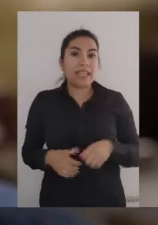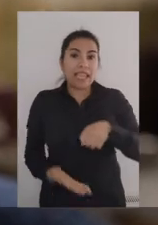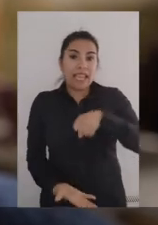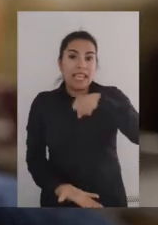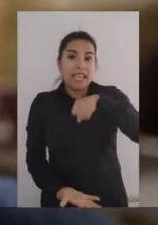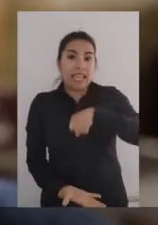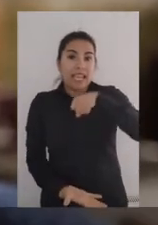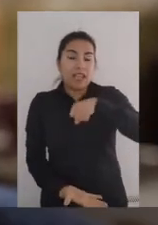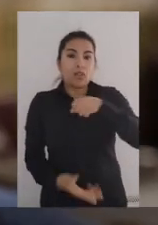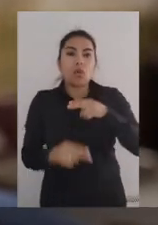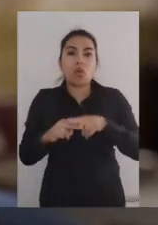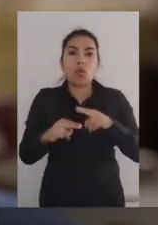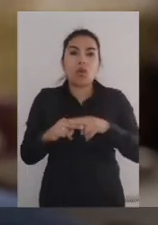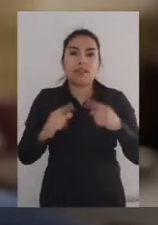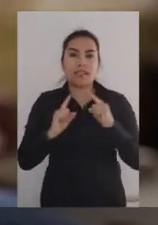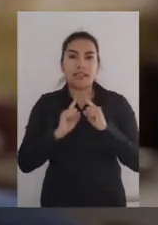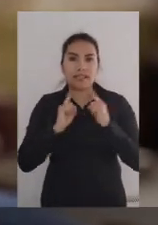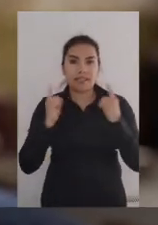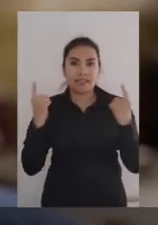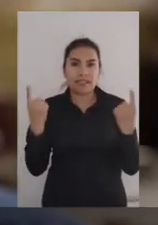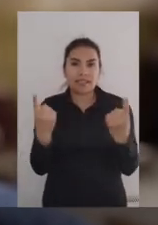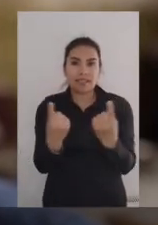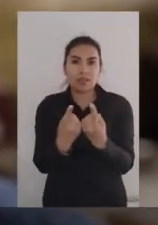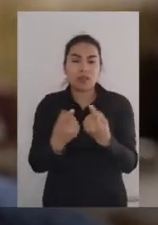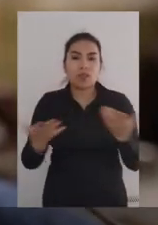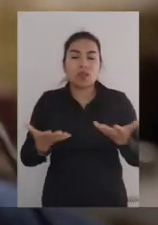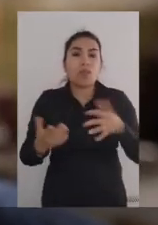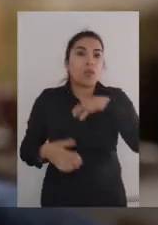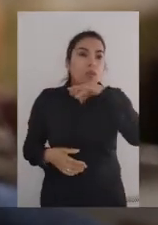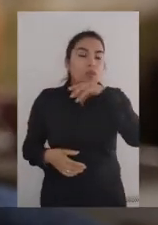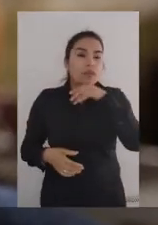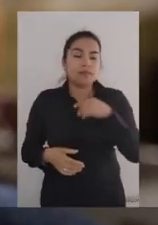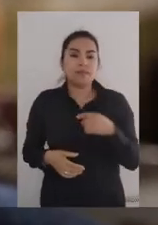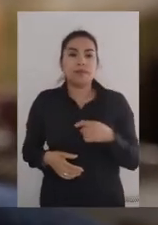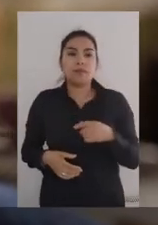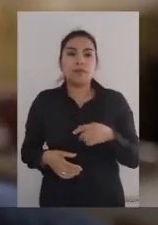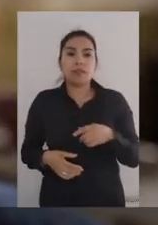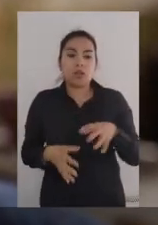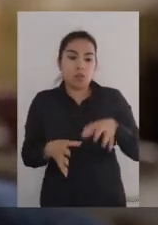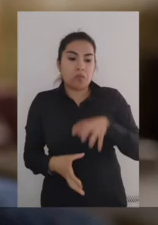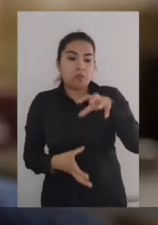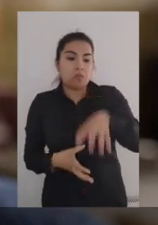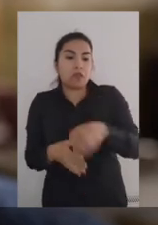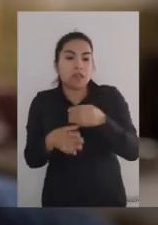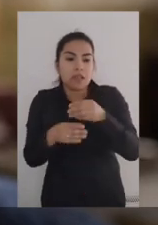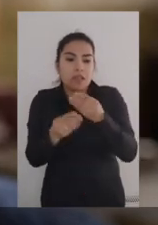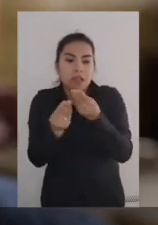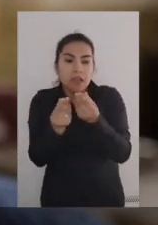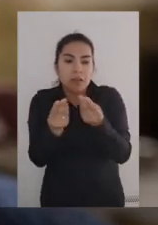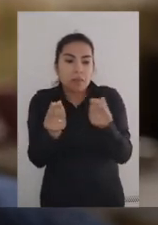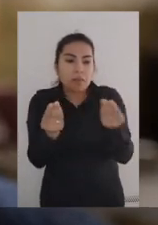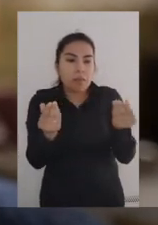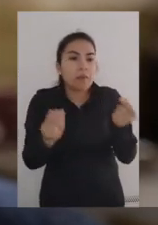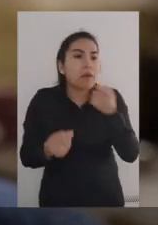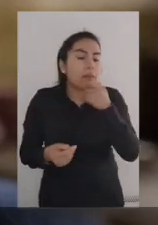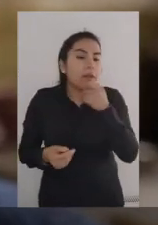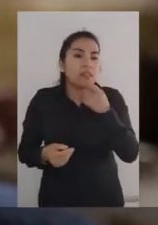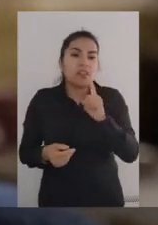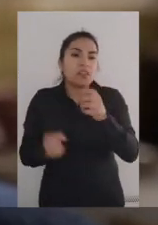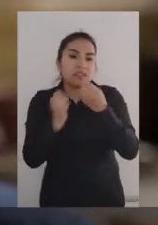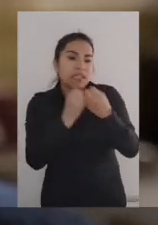antiguamente lo hacían redondo como lo usan porque lo ponían del pasto y estaba ahí no se le caían las